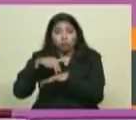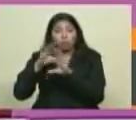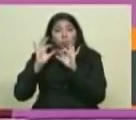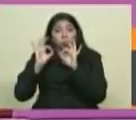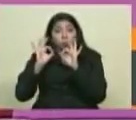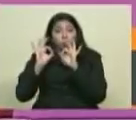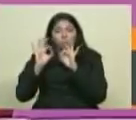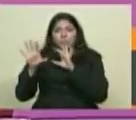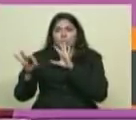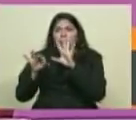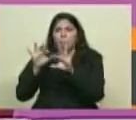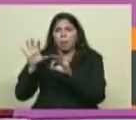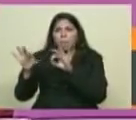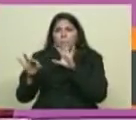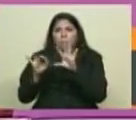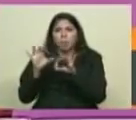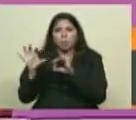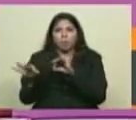constituyente